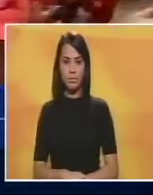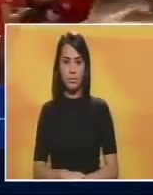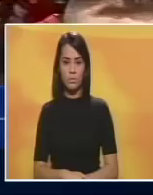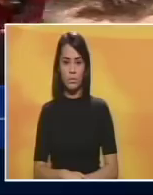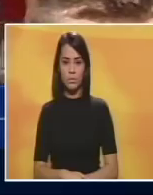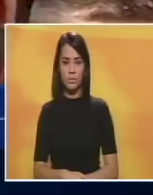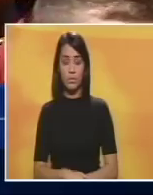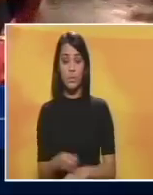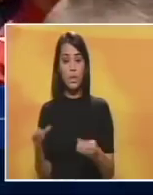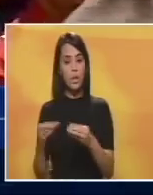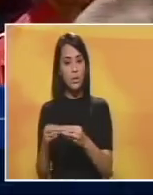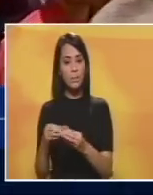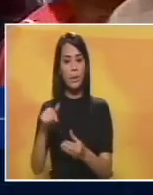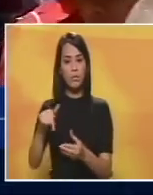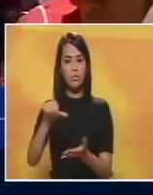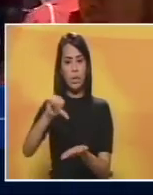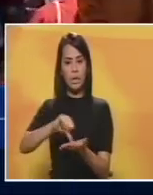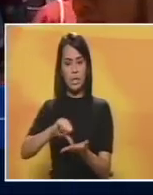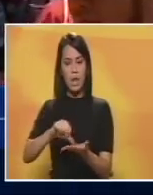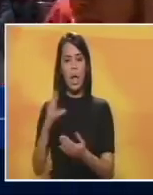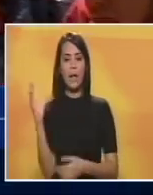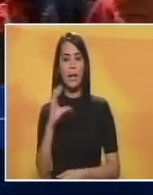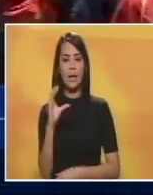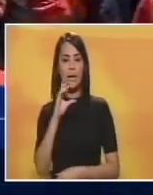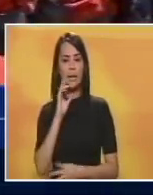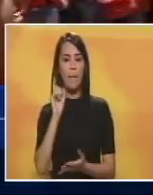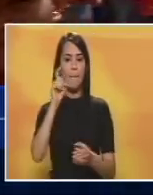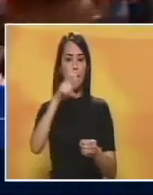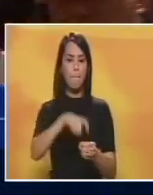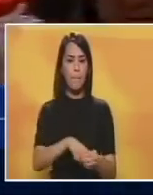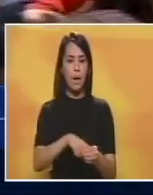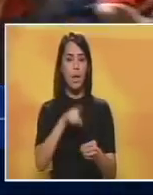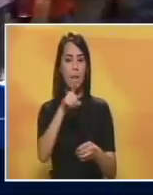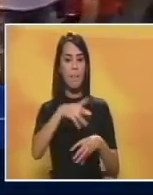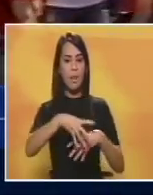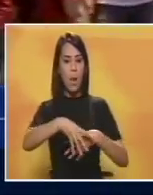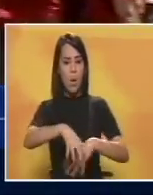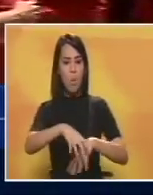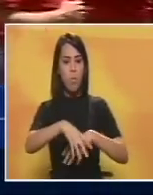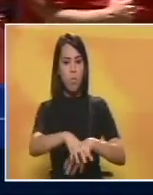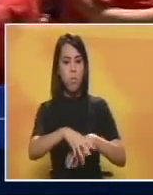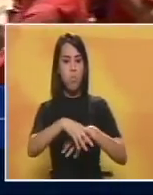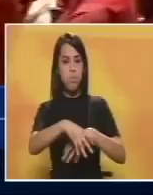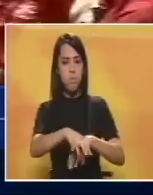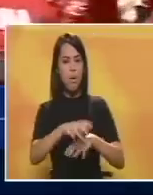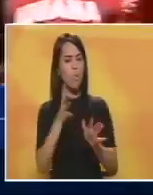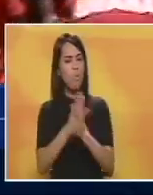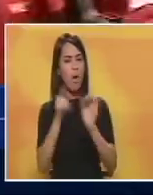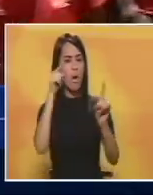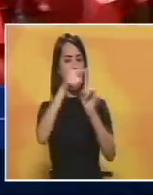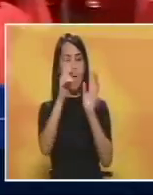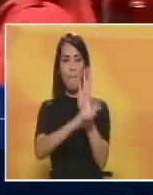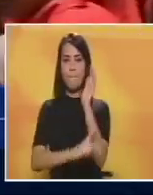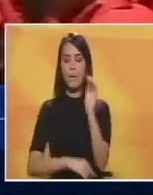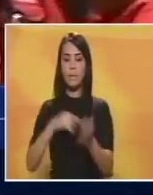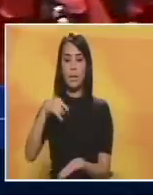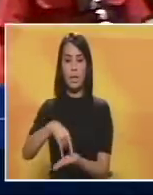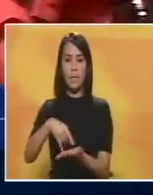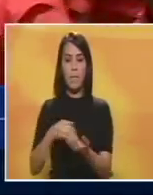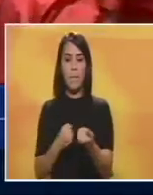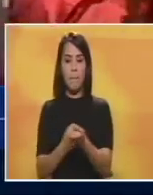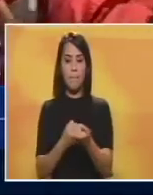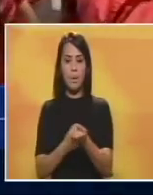este punto de la ciudad para incorporarse a la movilización que tiene como objetivo llegar a Parque Carabobo en